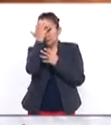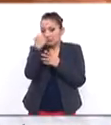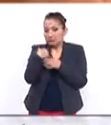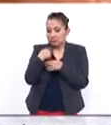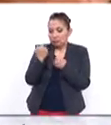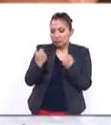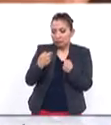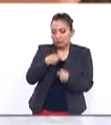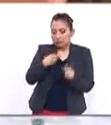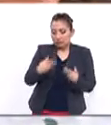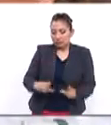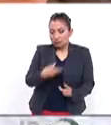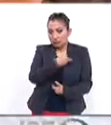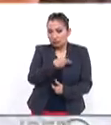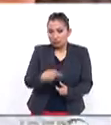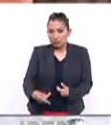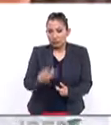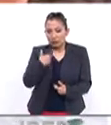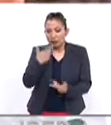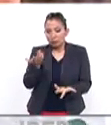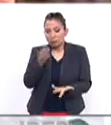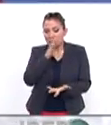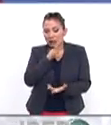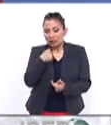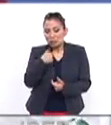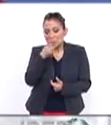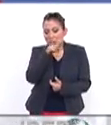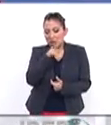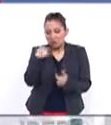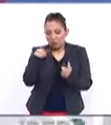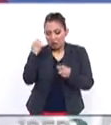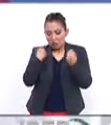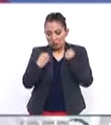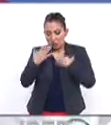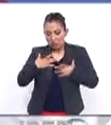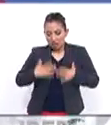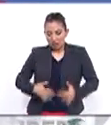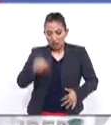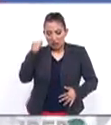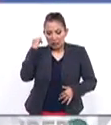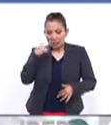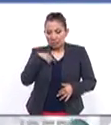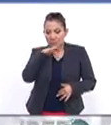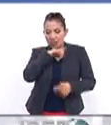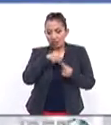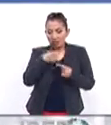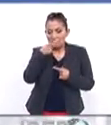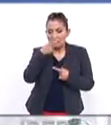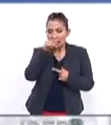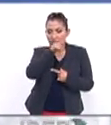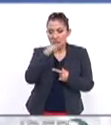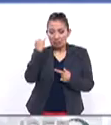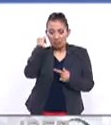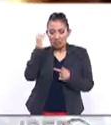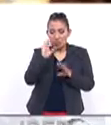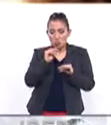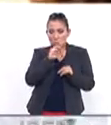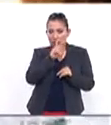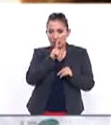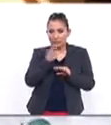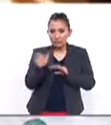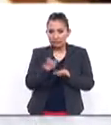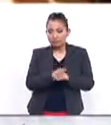vergüenza o es desventajoso vestirse con una ropa indígena o hablar una lengua indígena.